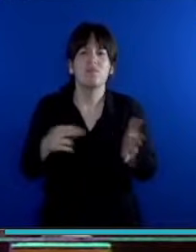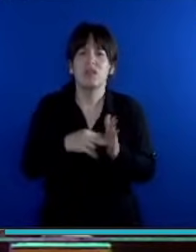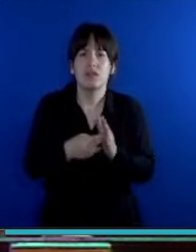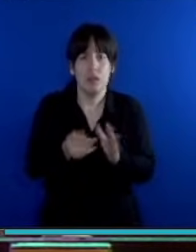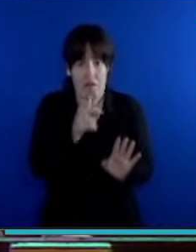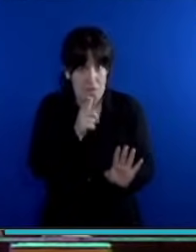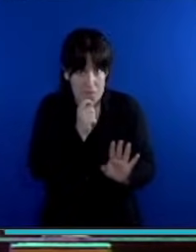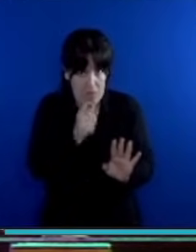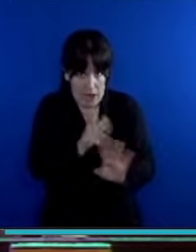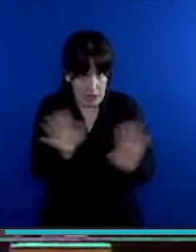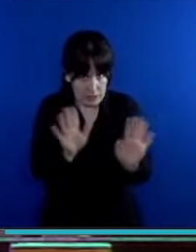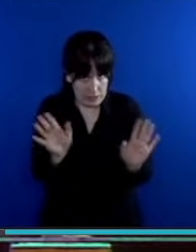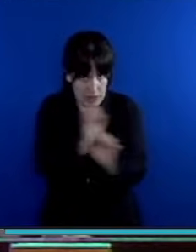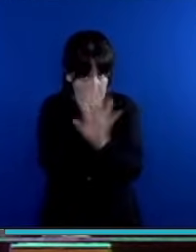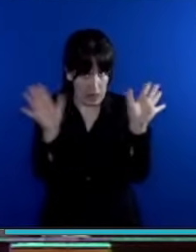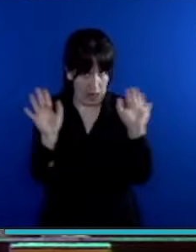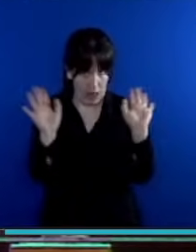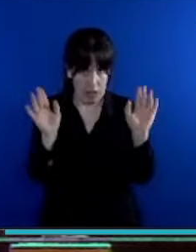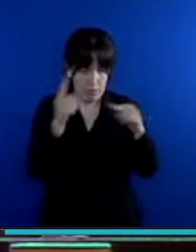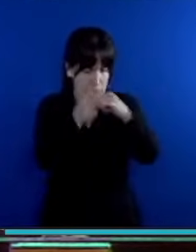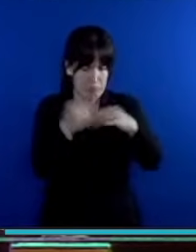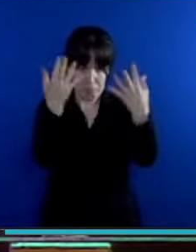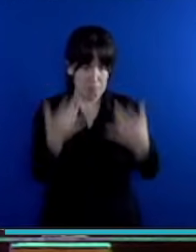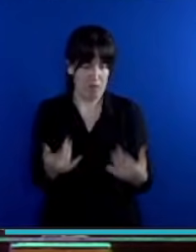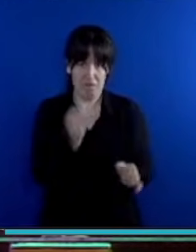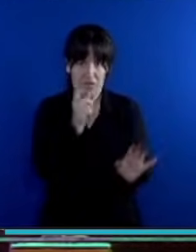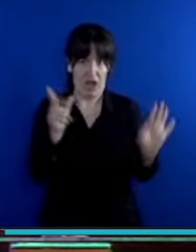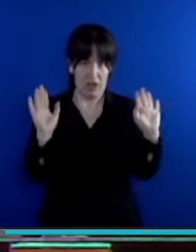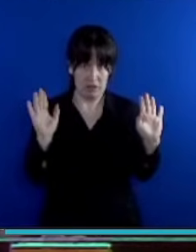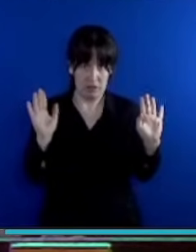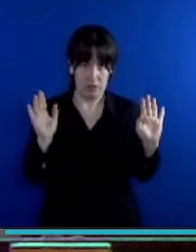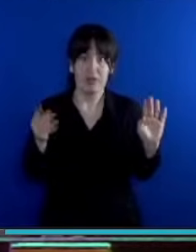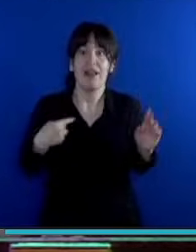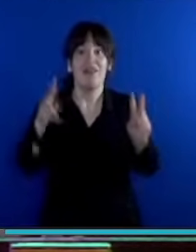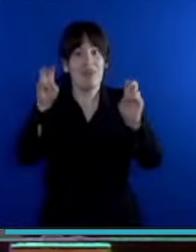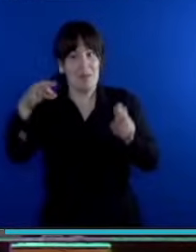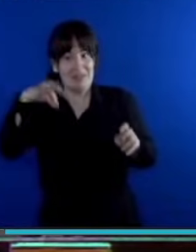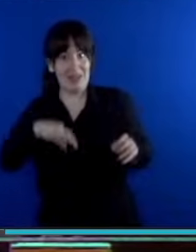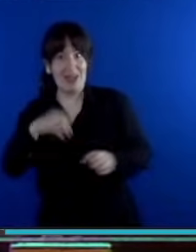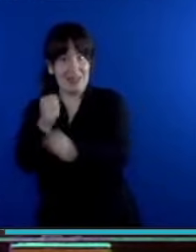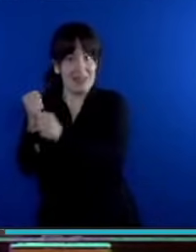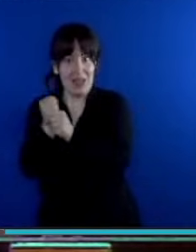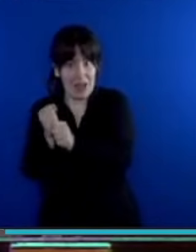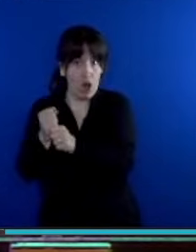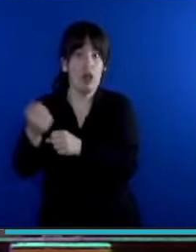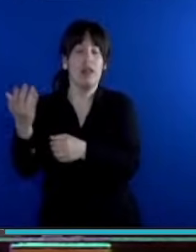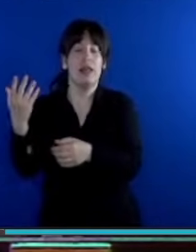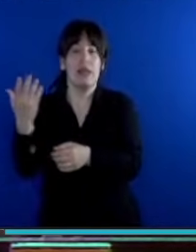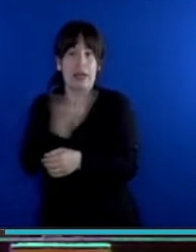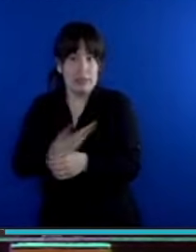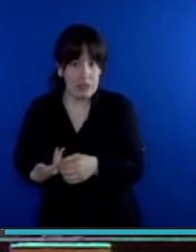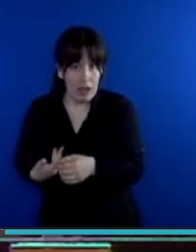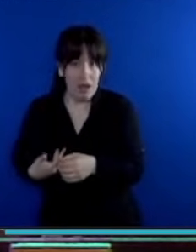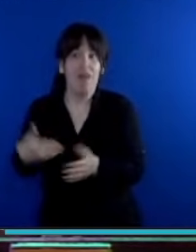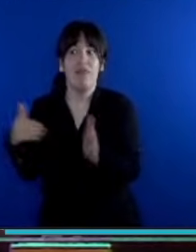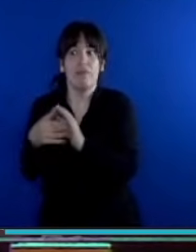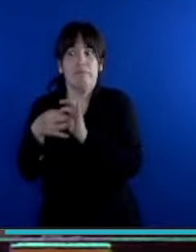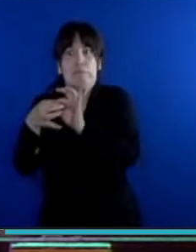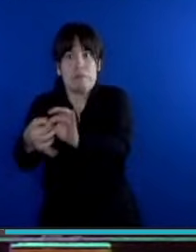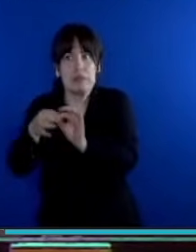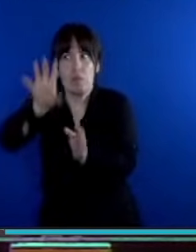sencillo, es una cuenta bastante sencilla. Que en salario, los trabajadores estatales que dependemos del salario de la